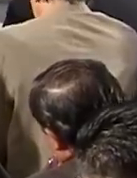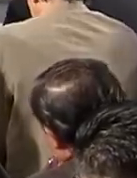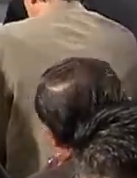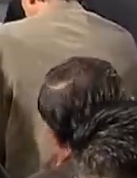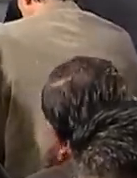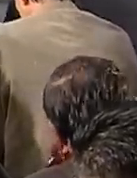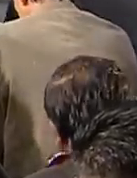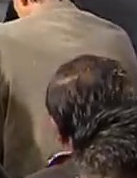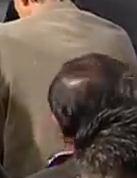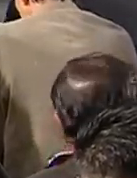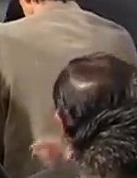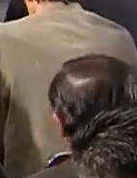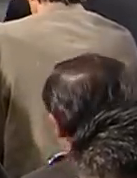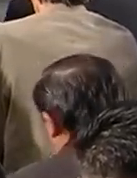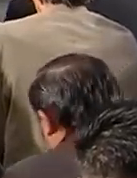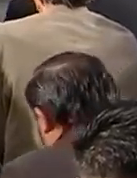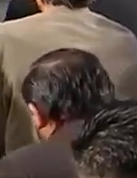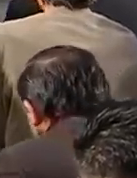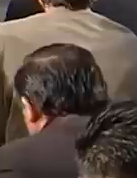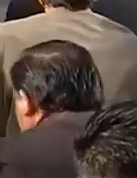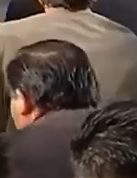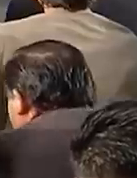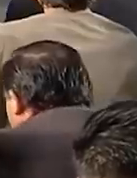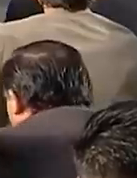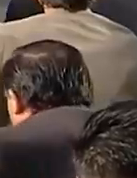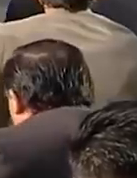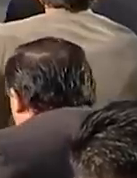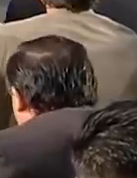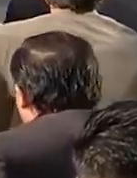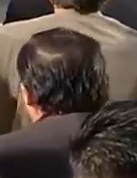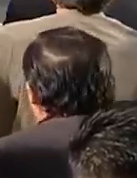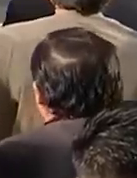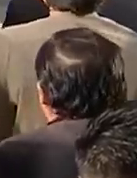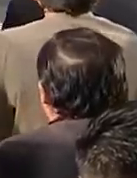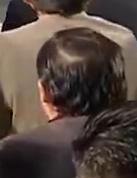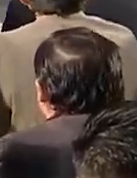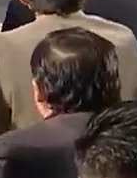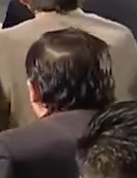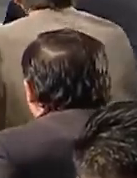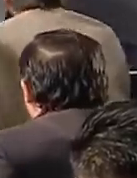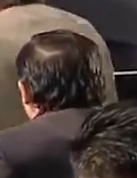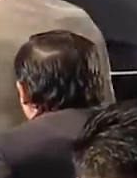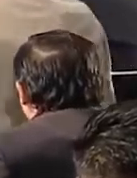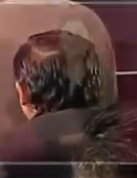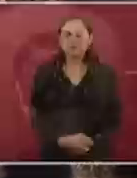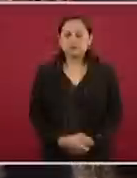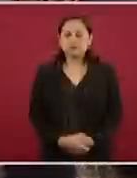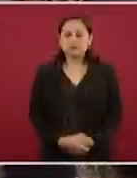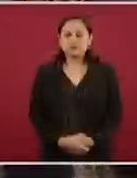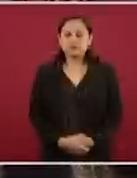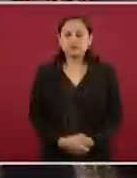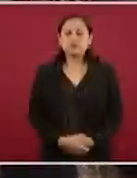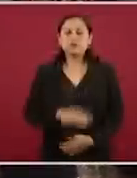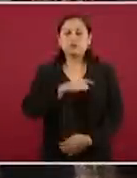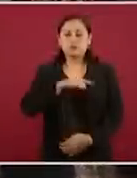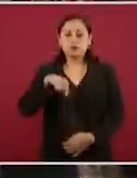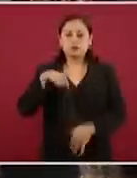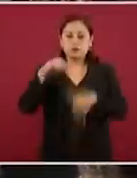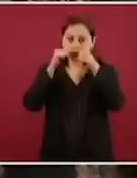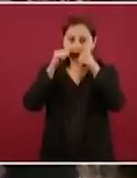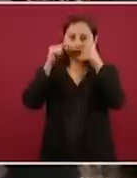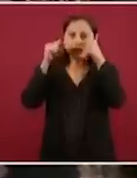también lo particular, porque es igual,